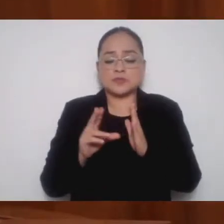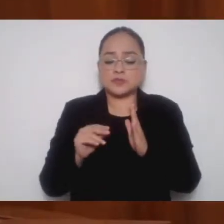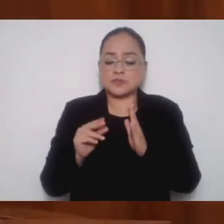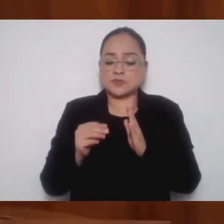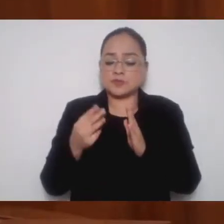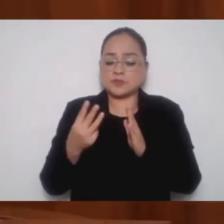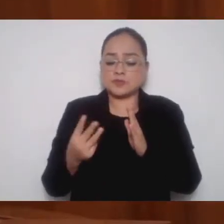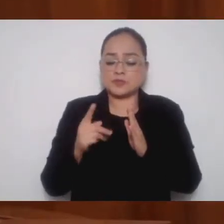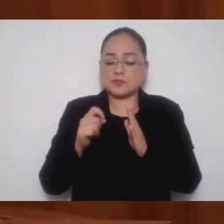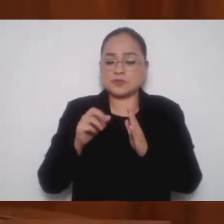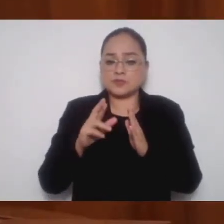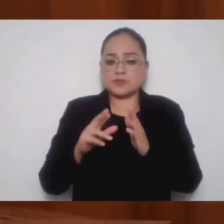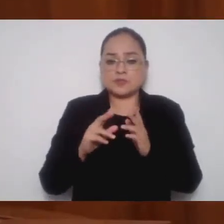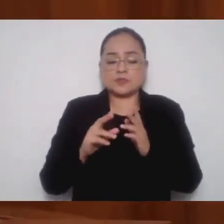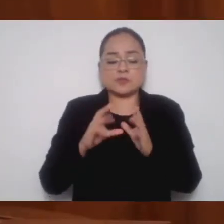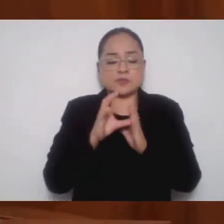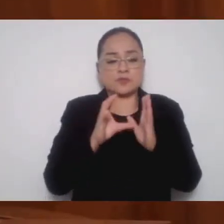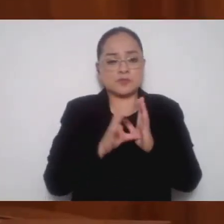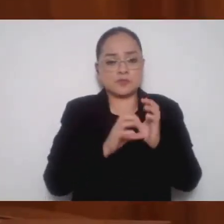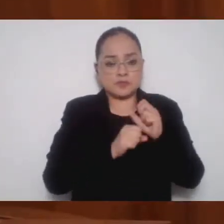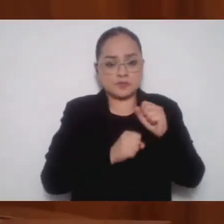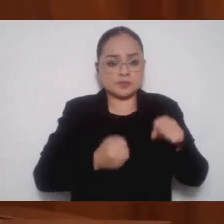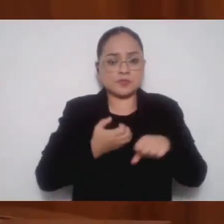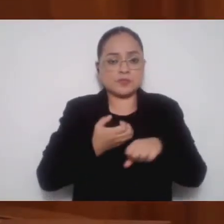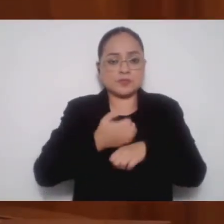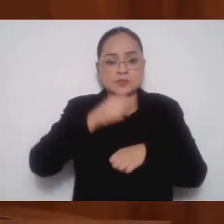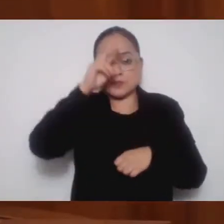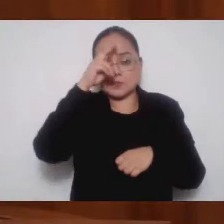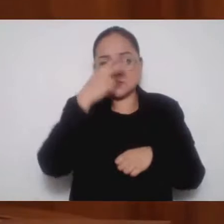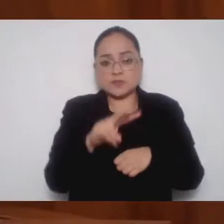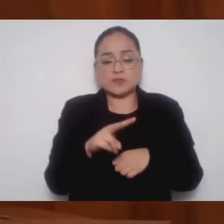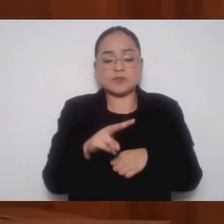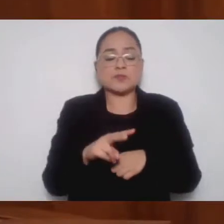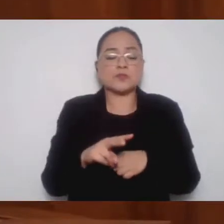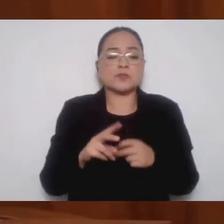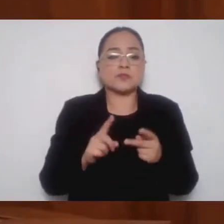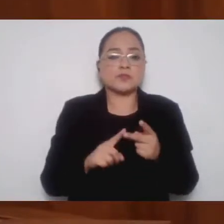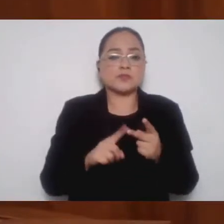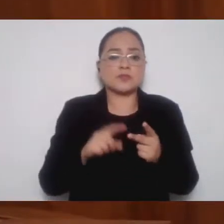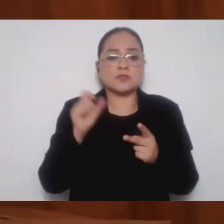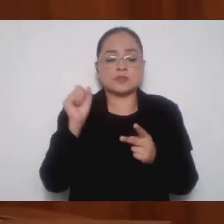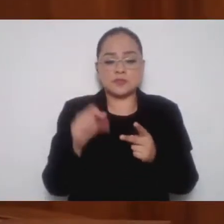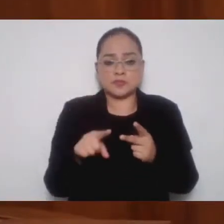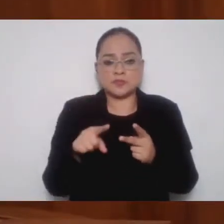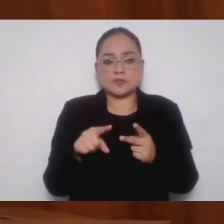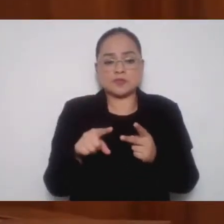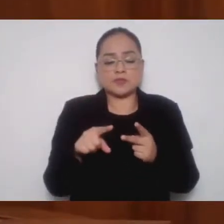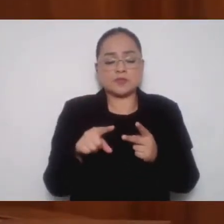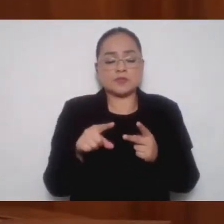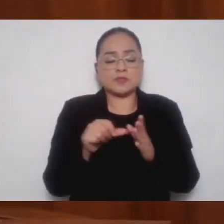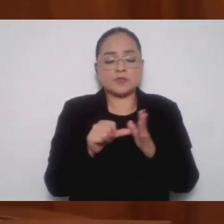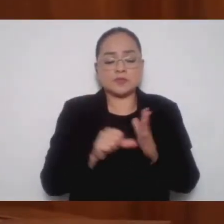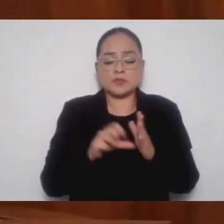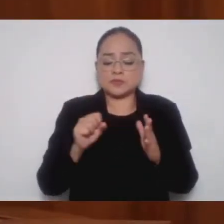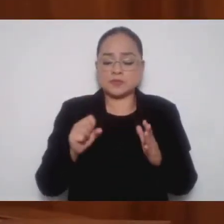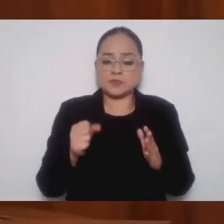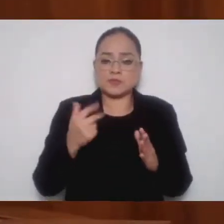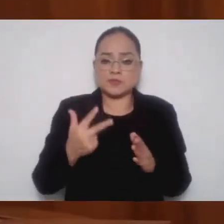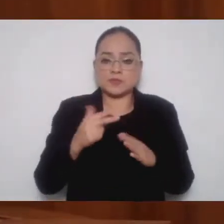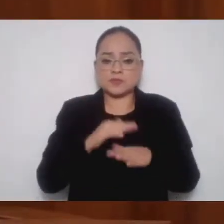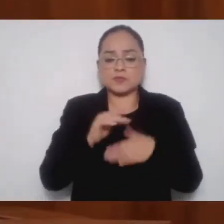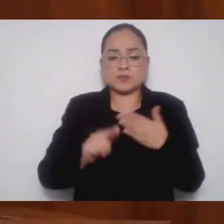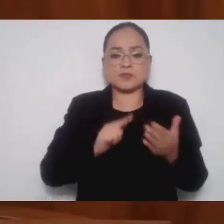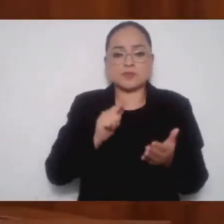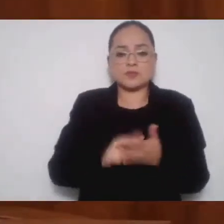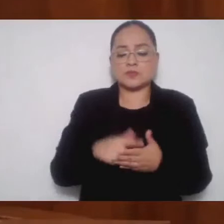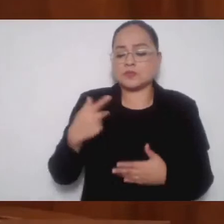artículos 83 ter de la Constitución Política del Estado Libre y Soberano de México, 68 de la